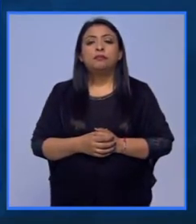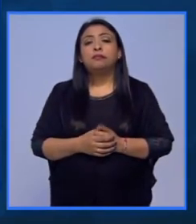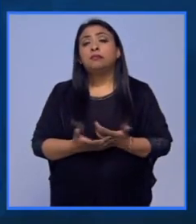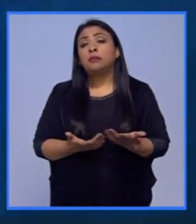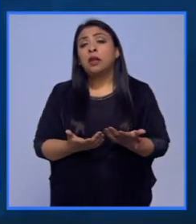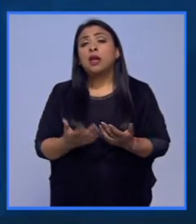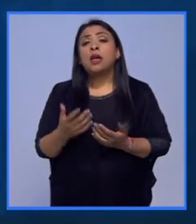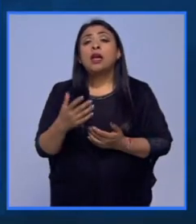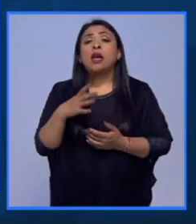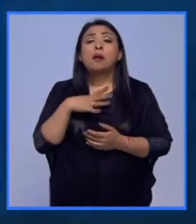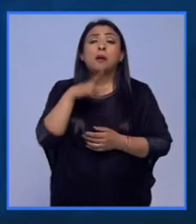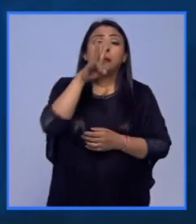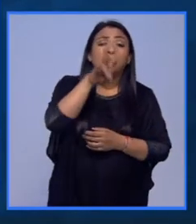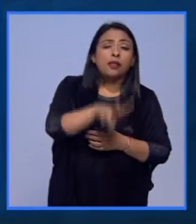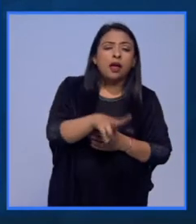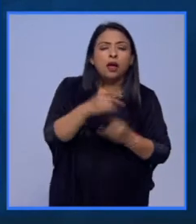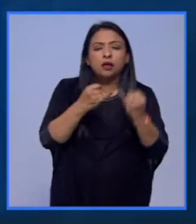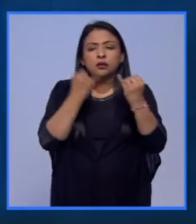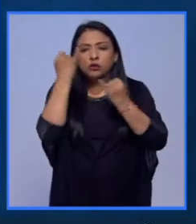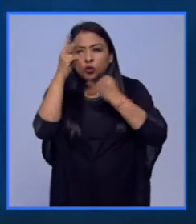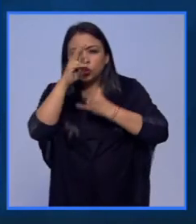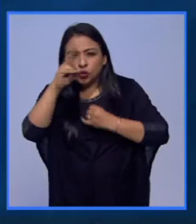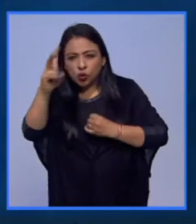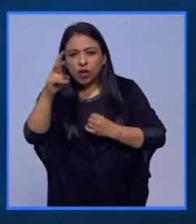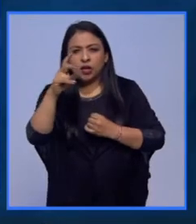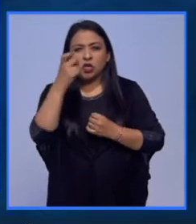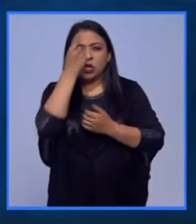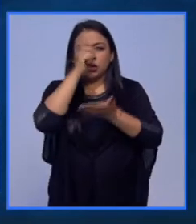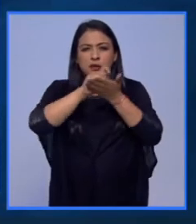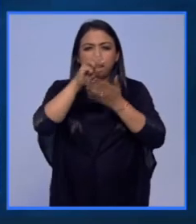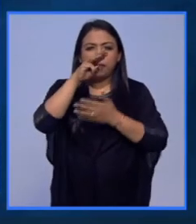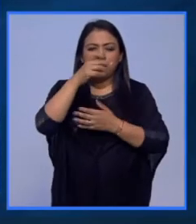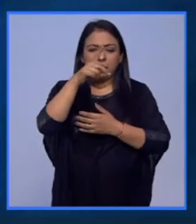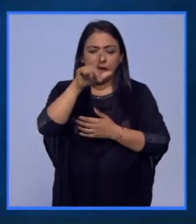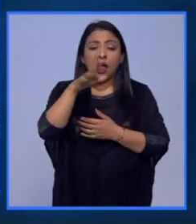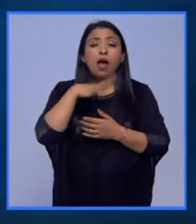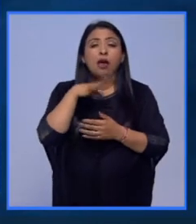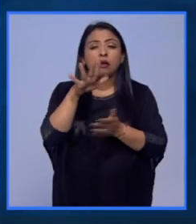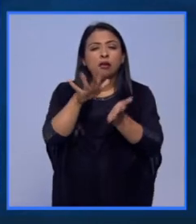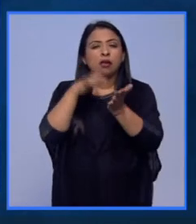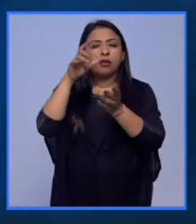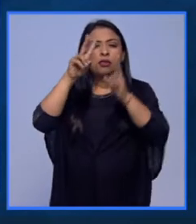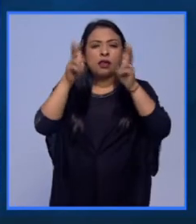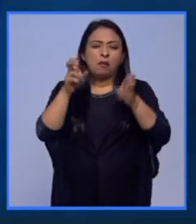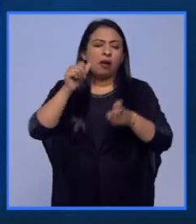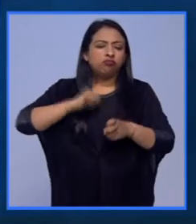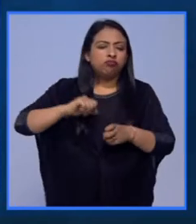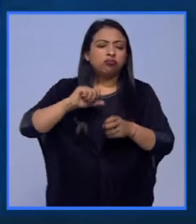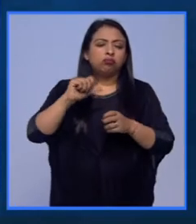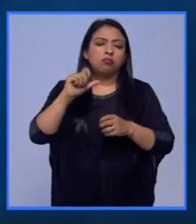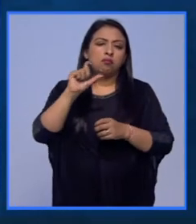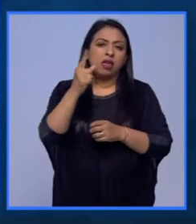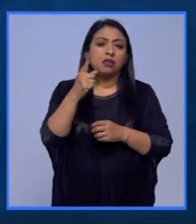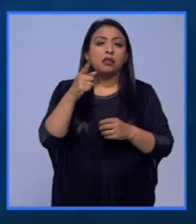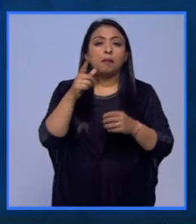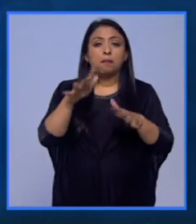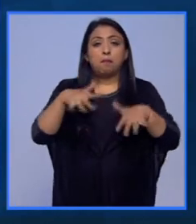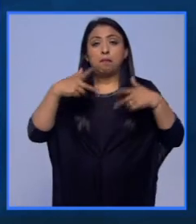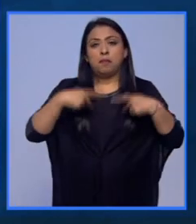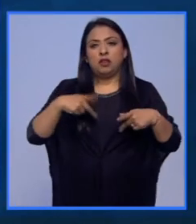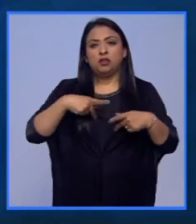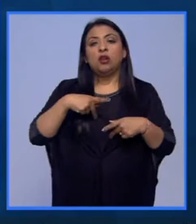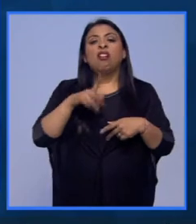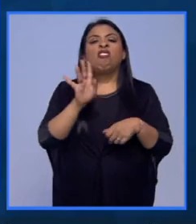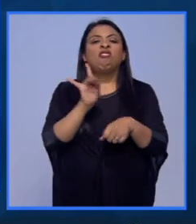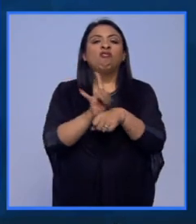Al filo entre realidad y ensoñación, el escritor Miguel Bonazo retoma un tema que ha sido recurrente durante el siglo XX, figuras públicas que fingen